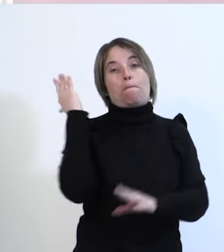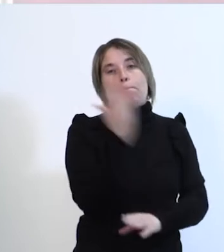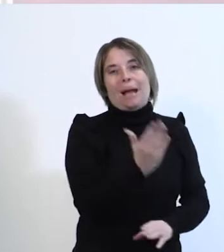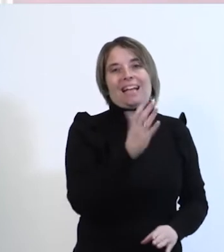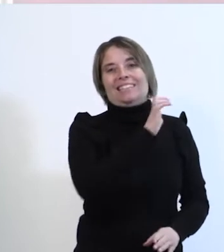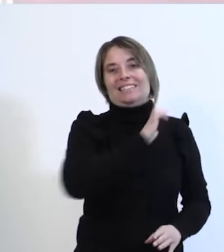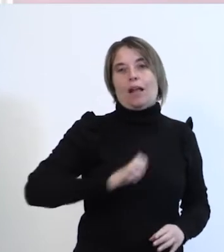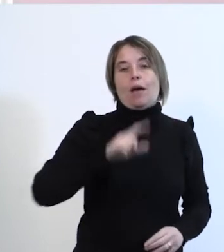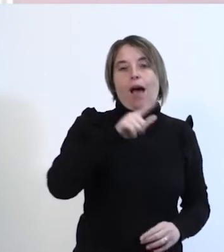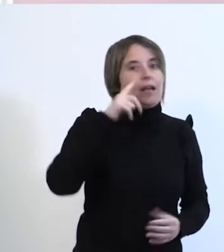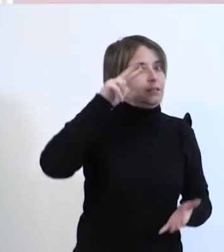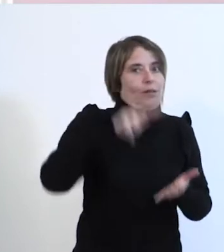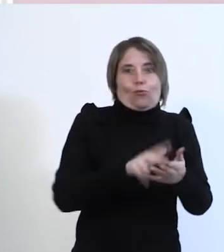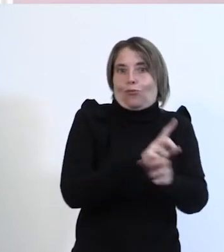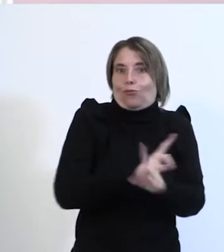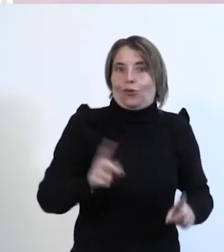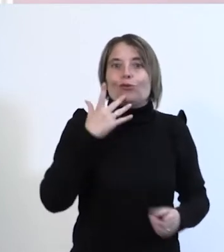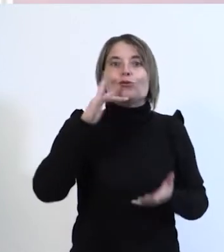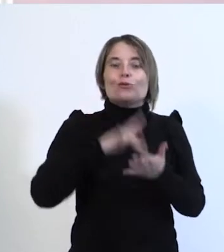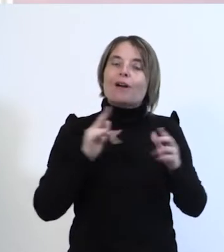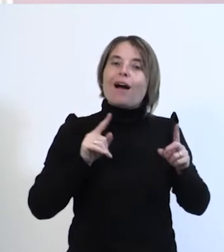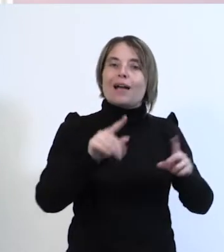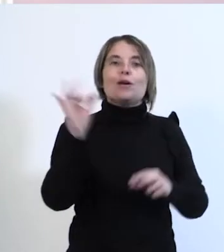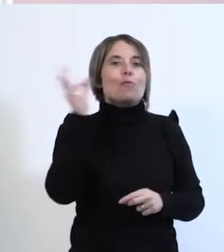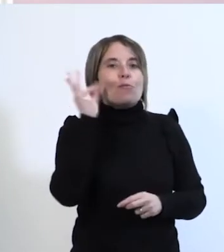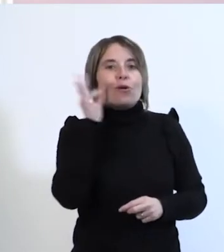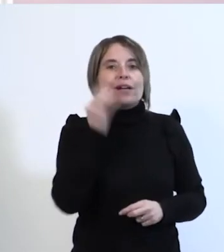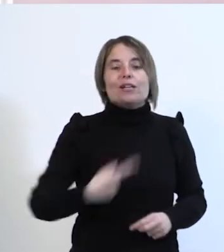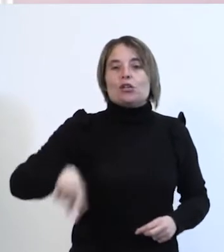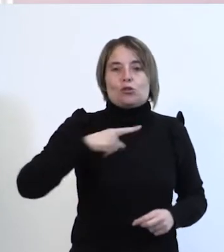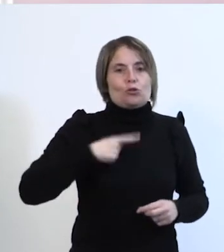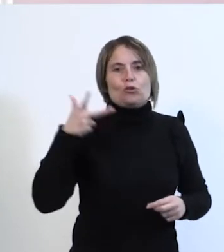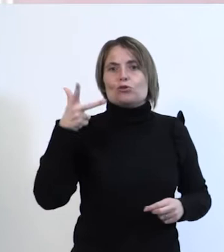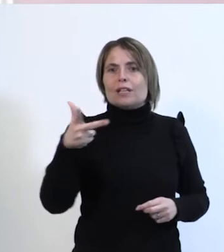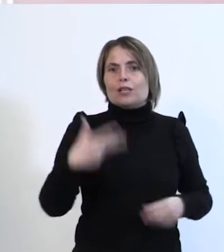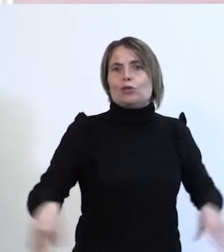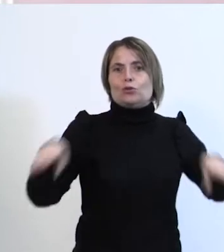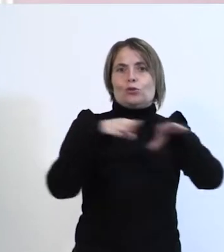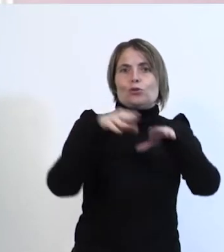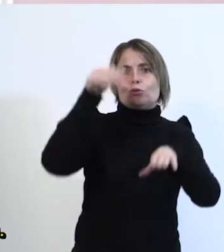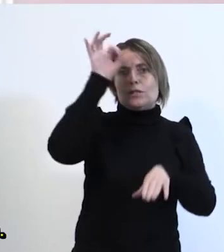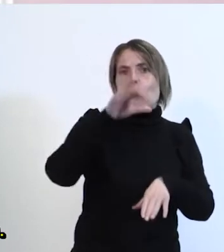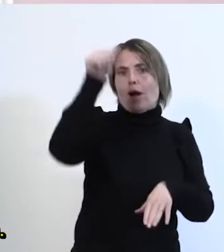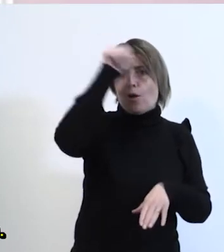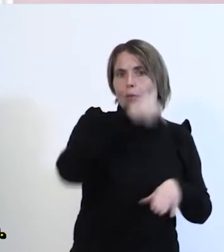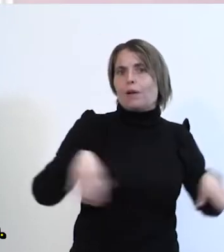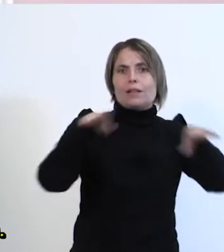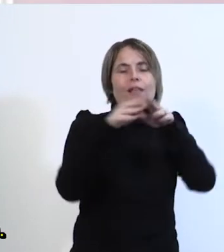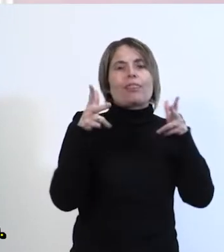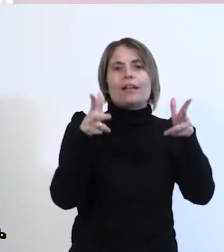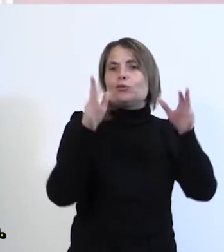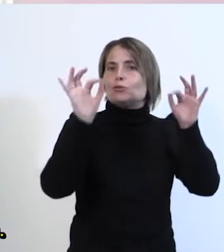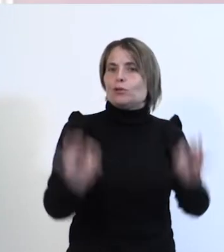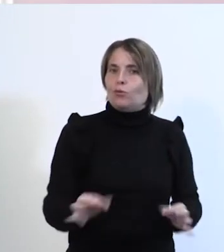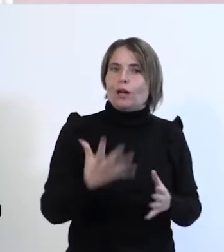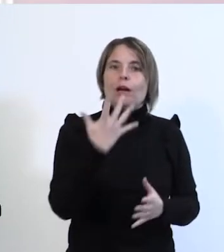Salvador, tampoco ahí se reconoce que efectivamente las mujeres somos portadoras de los mismos derechos que la otra mitad de la